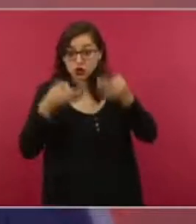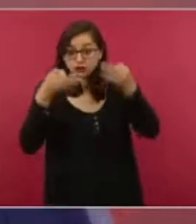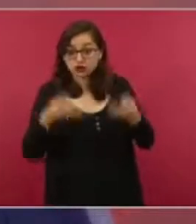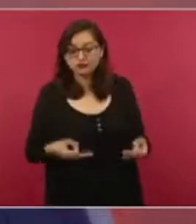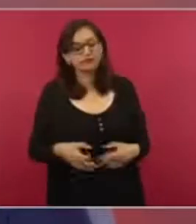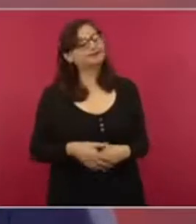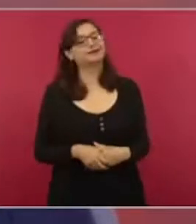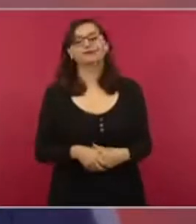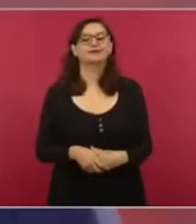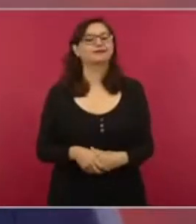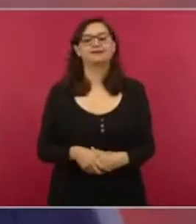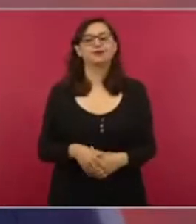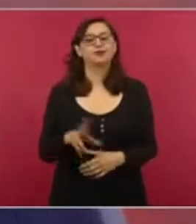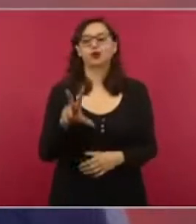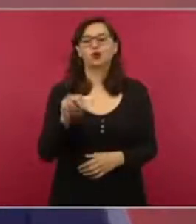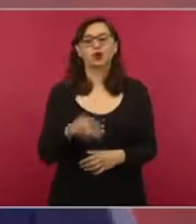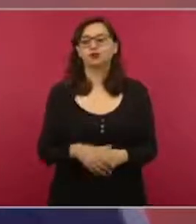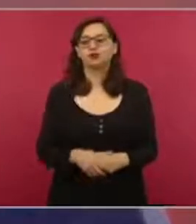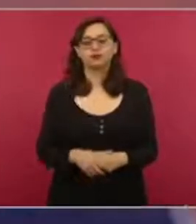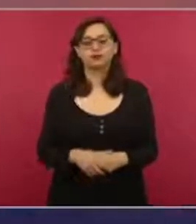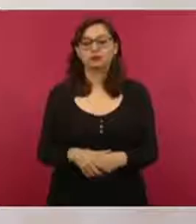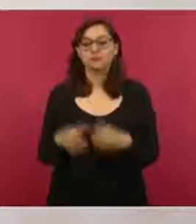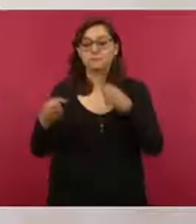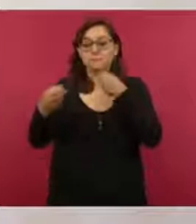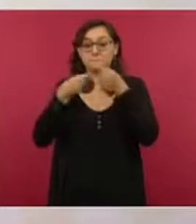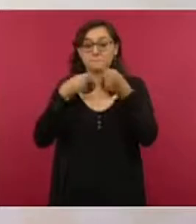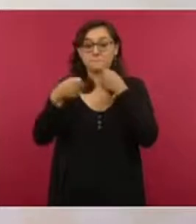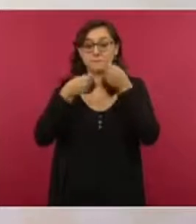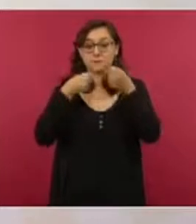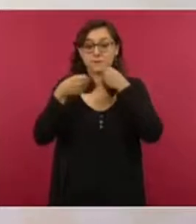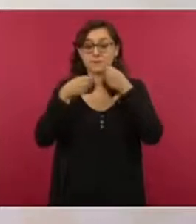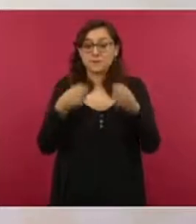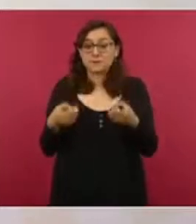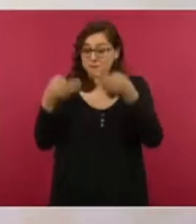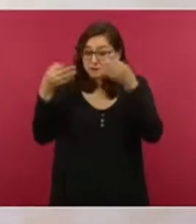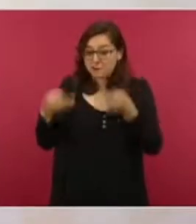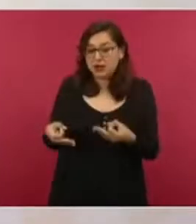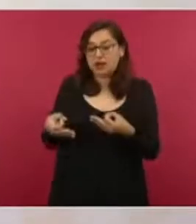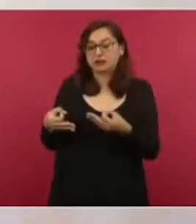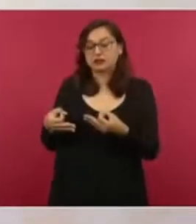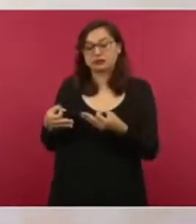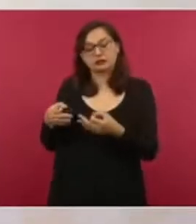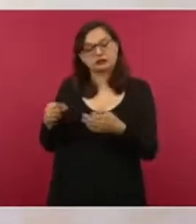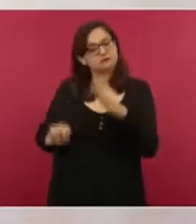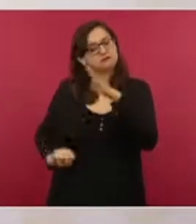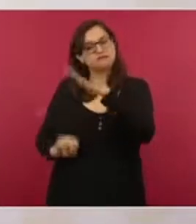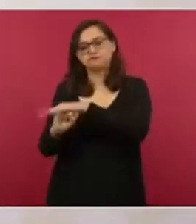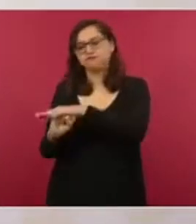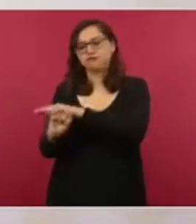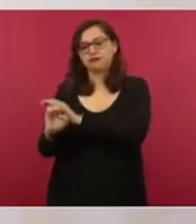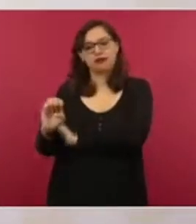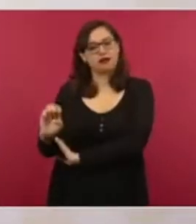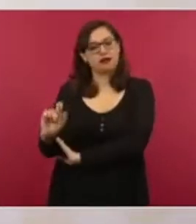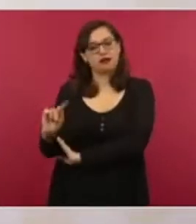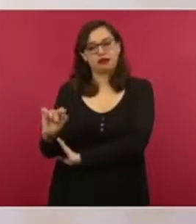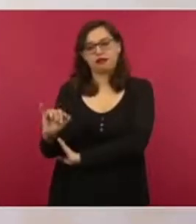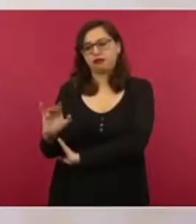Eso no es periodismo. También el periodismo es un imperativo ético.